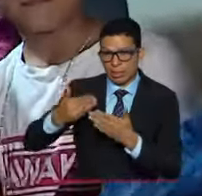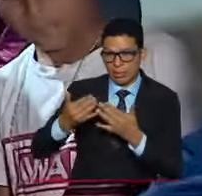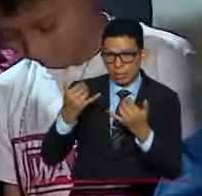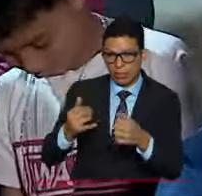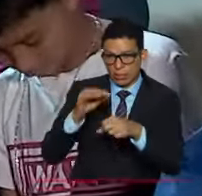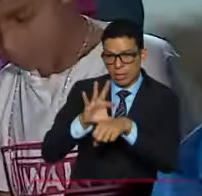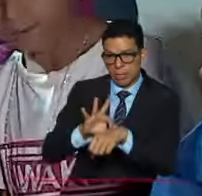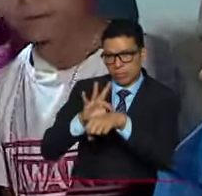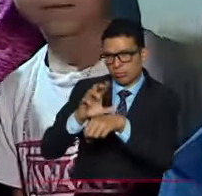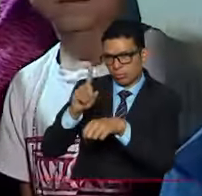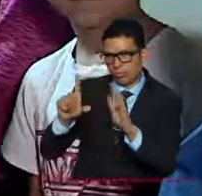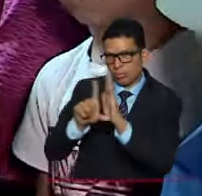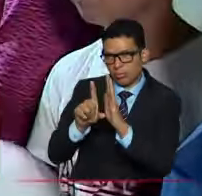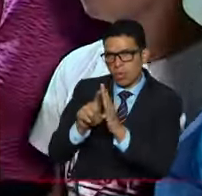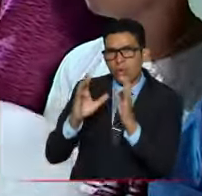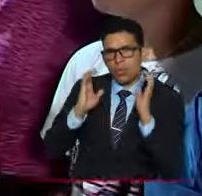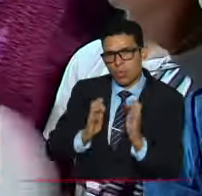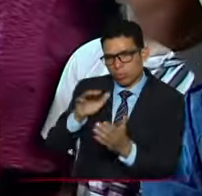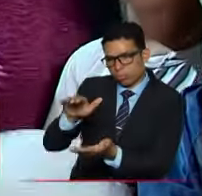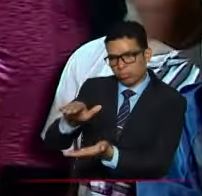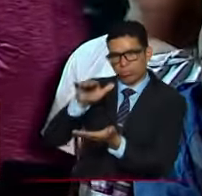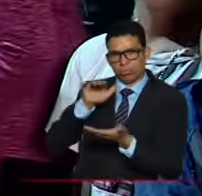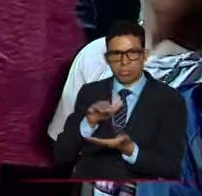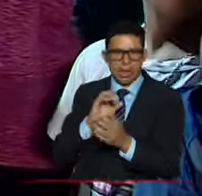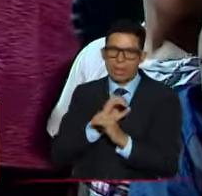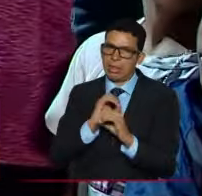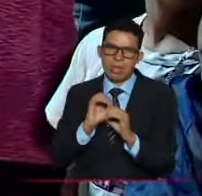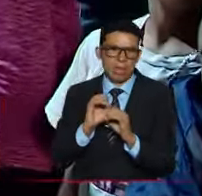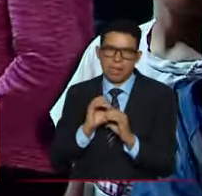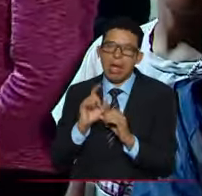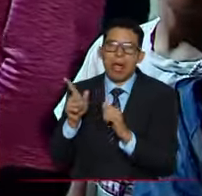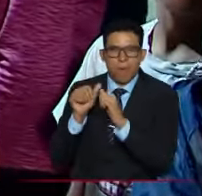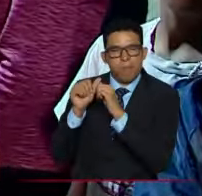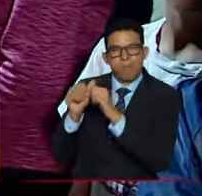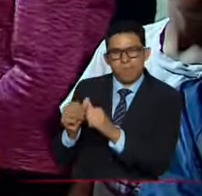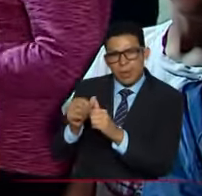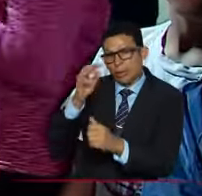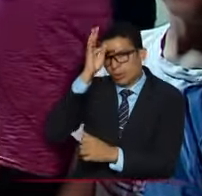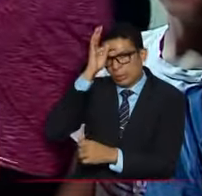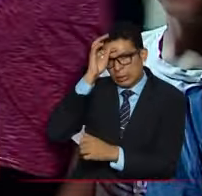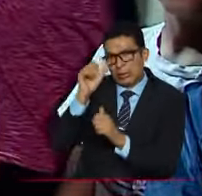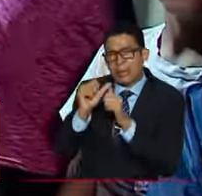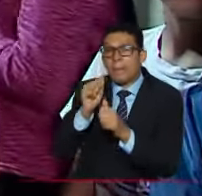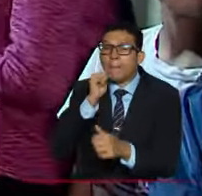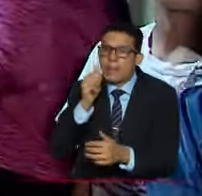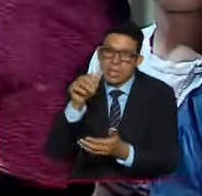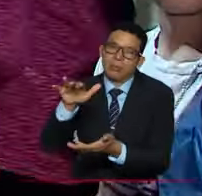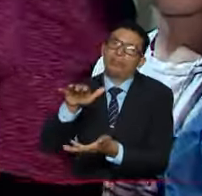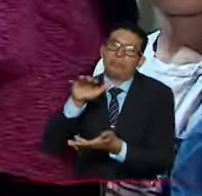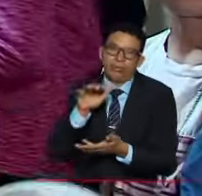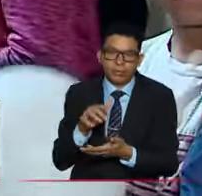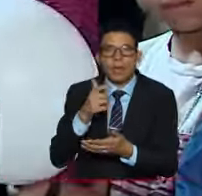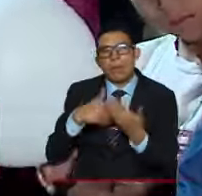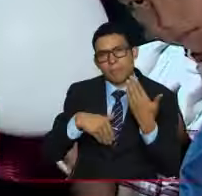Medicina Legal no hace la entrega del pequeño cuerpo de la pequeña Salomé. Se tiene previsto que esto suceda el día de mañana. Posteriormente